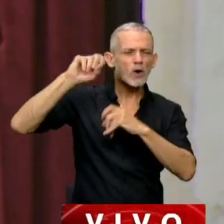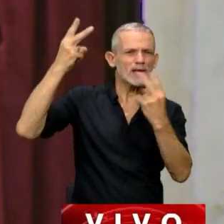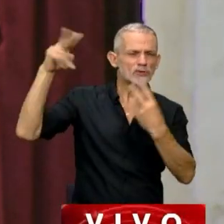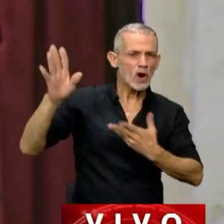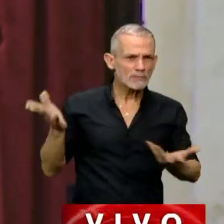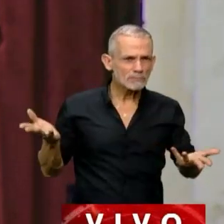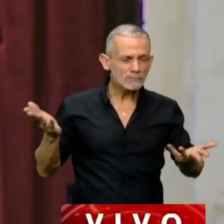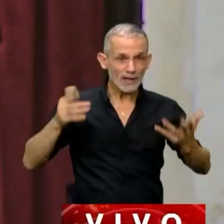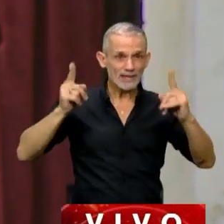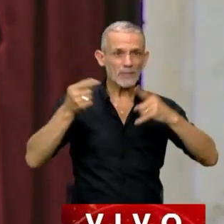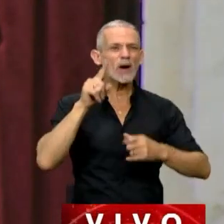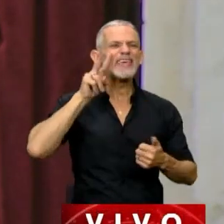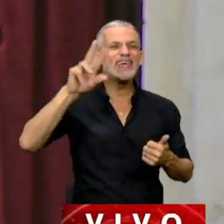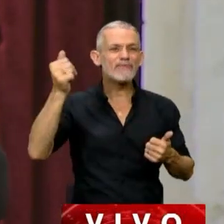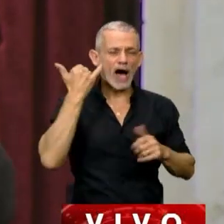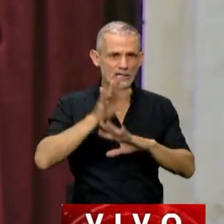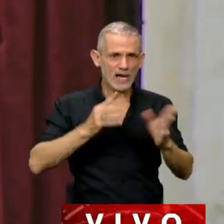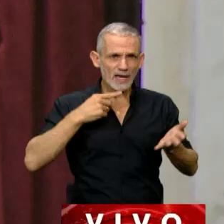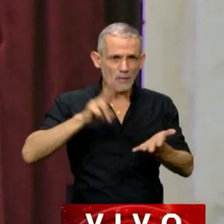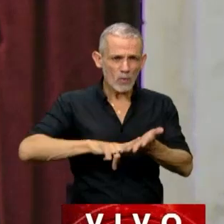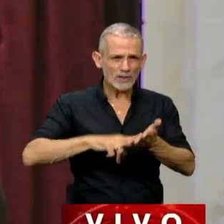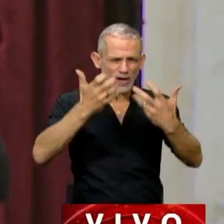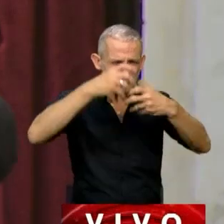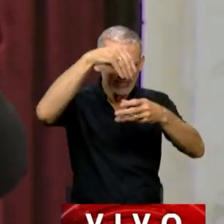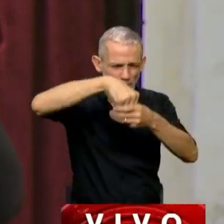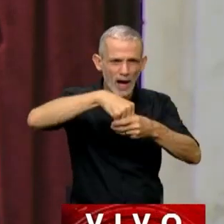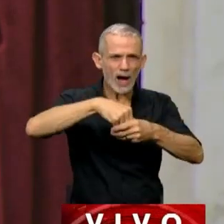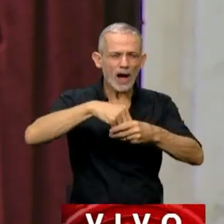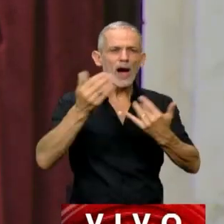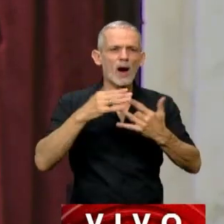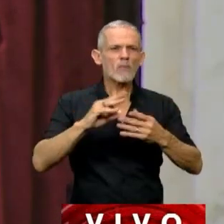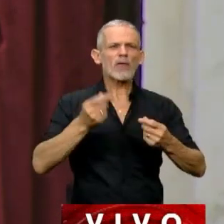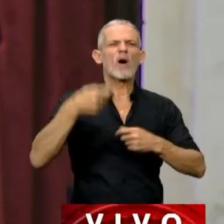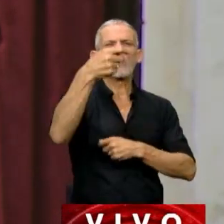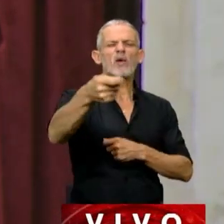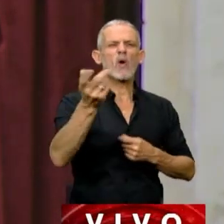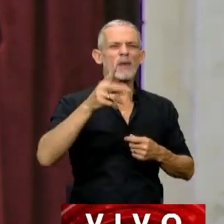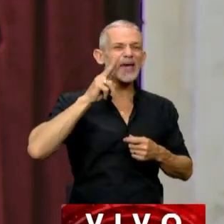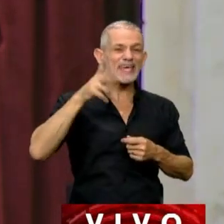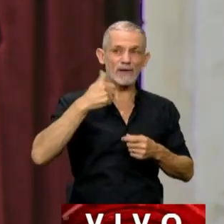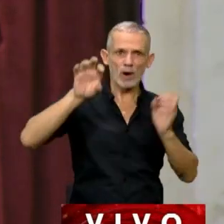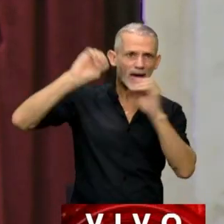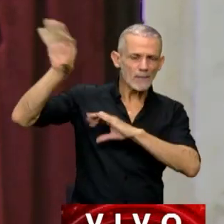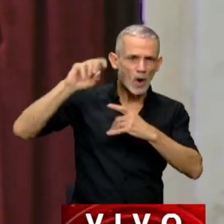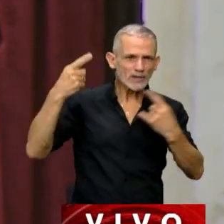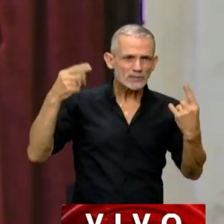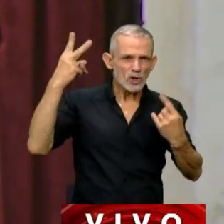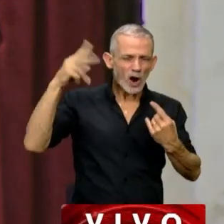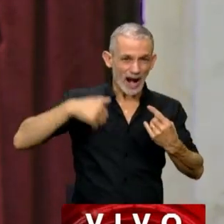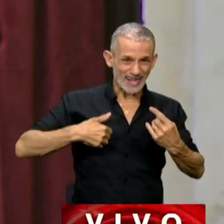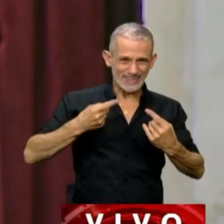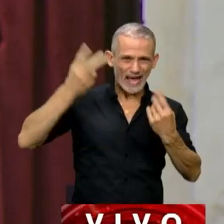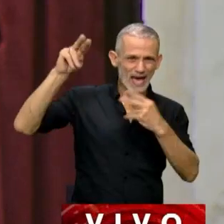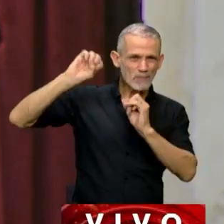además, porque el IVA tiene un sistema por el cual se puede devolver, pero cuando exportamos productos en nuestro